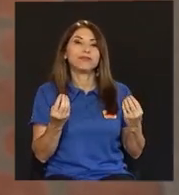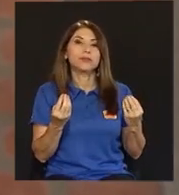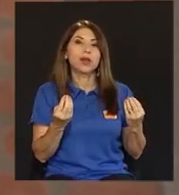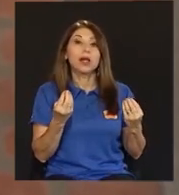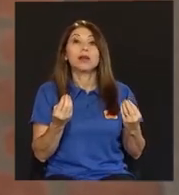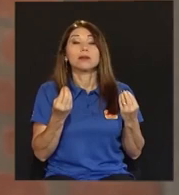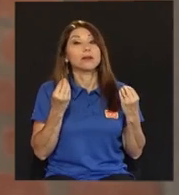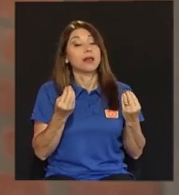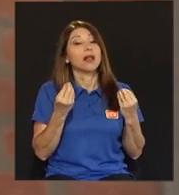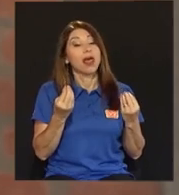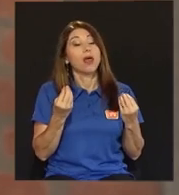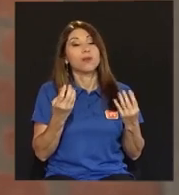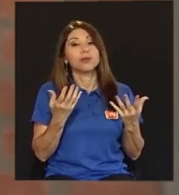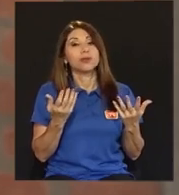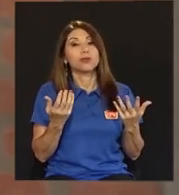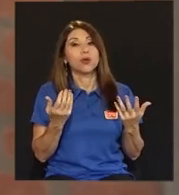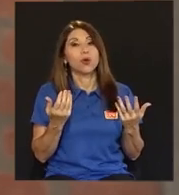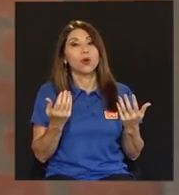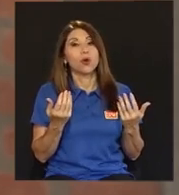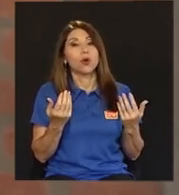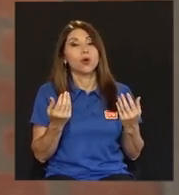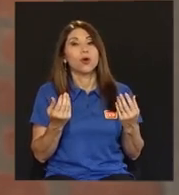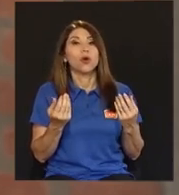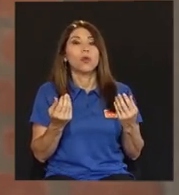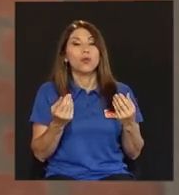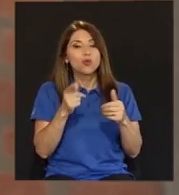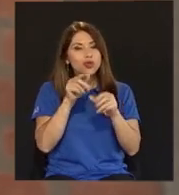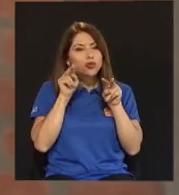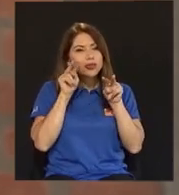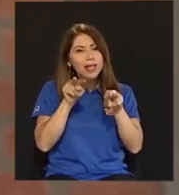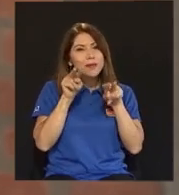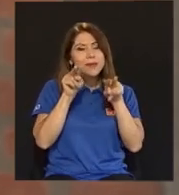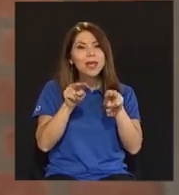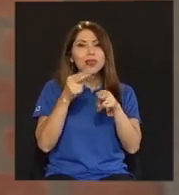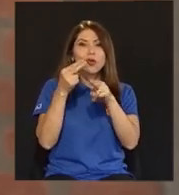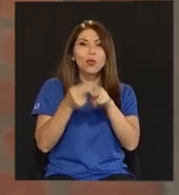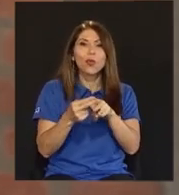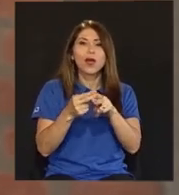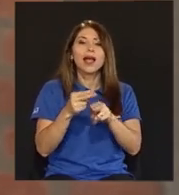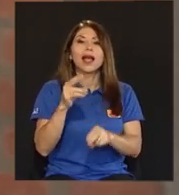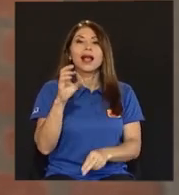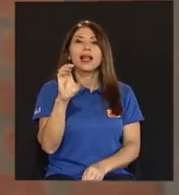que le ha dado mucho seguimiento Klaus Schmidt-Hebel, que es un